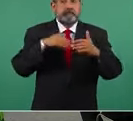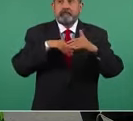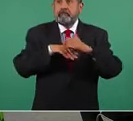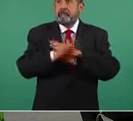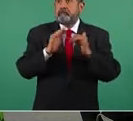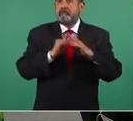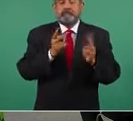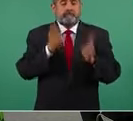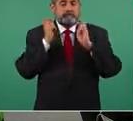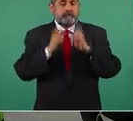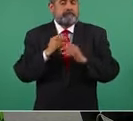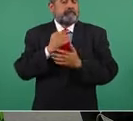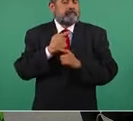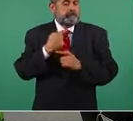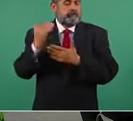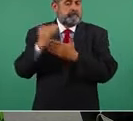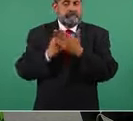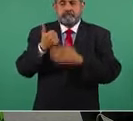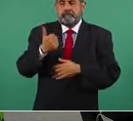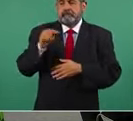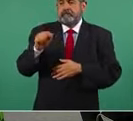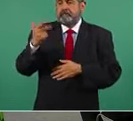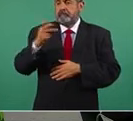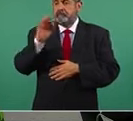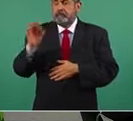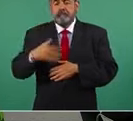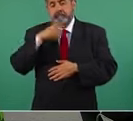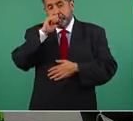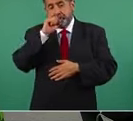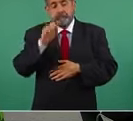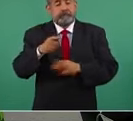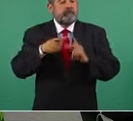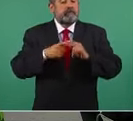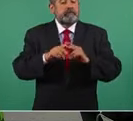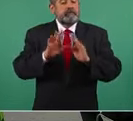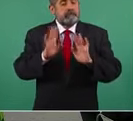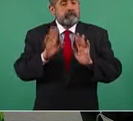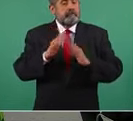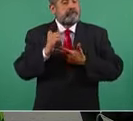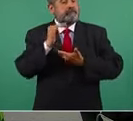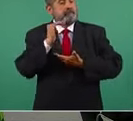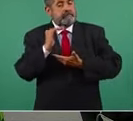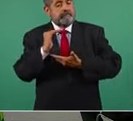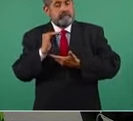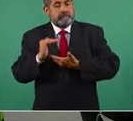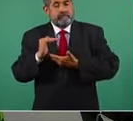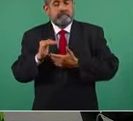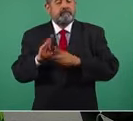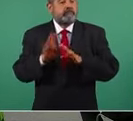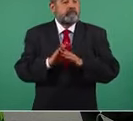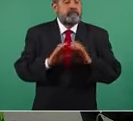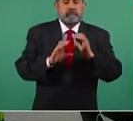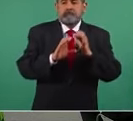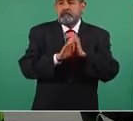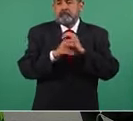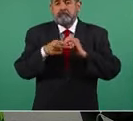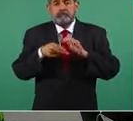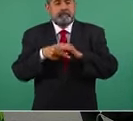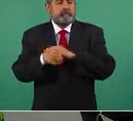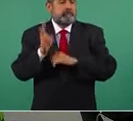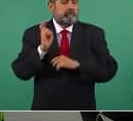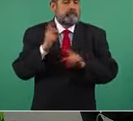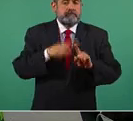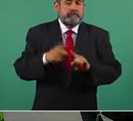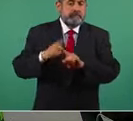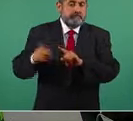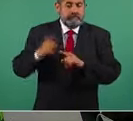menos 6.8%, y también empieza a ver, a contenerse el robo en transporte público colectivo.